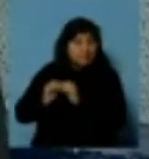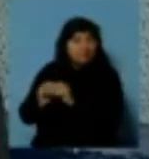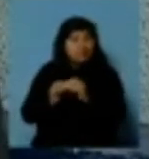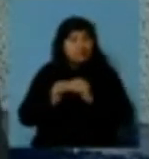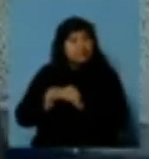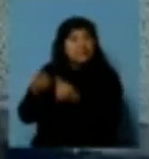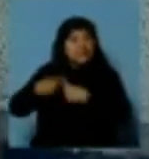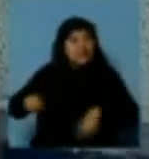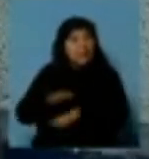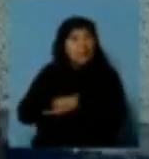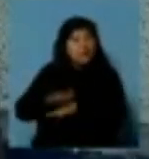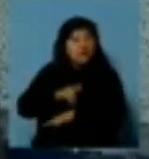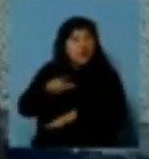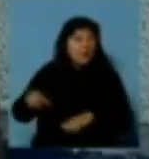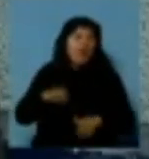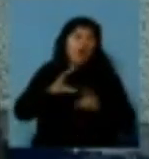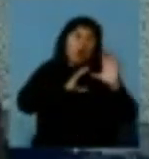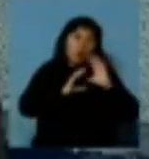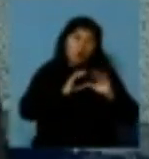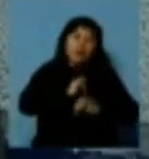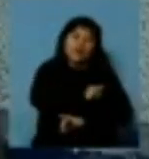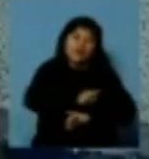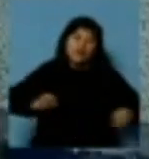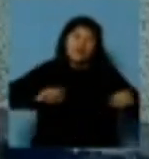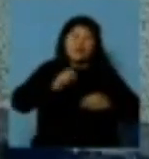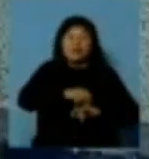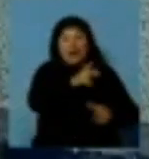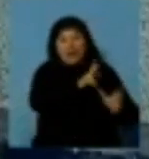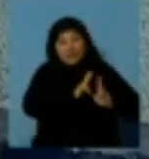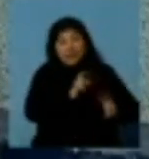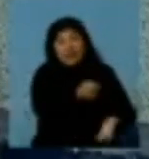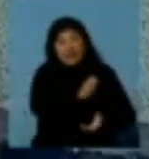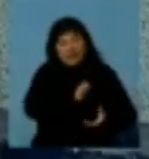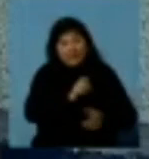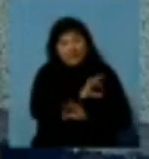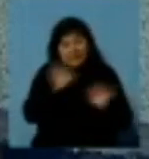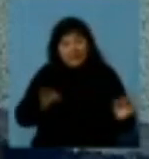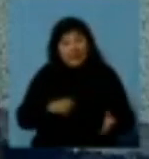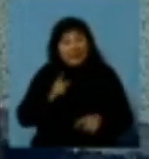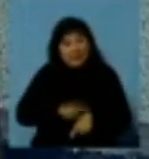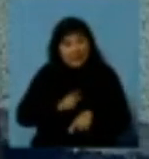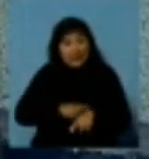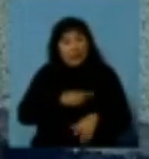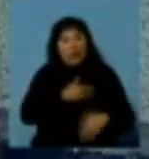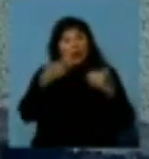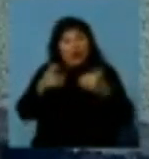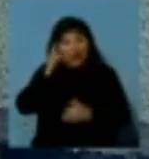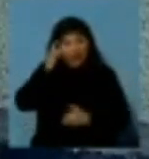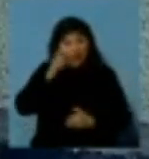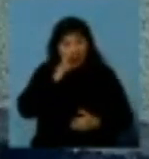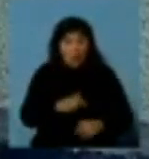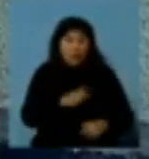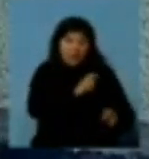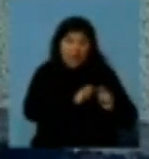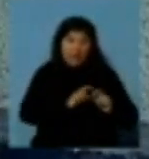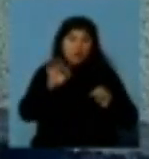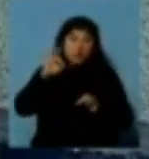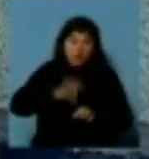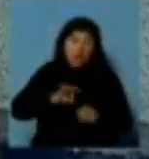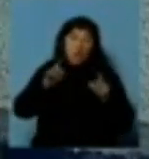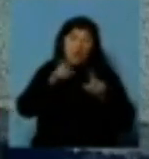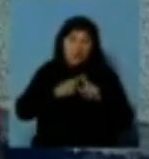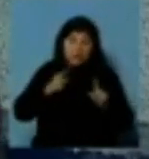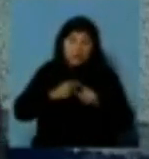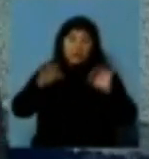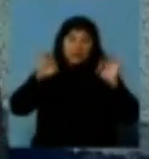para comunicarles si no llegan a hacer cumplimiento con el pago en tiempo y forma, que es el día a día de sueldo y aguinaldo, siendo que los